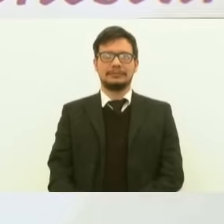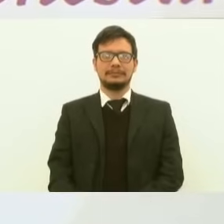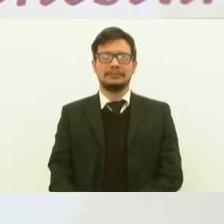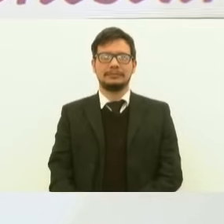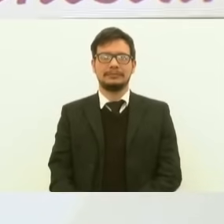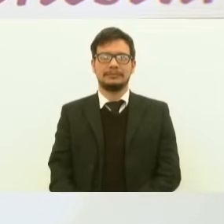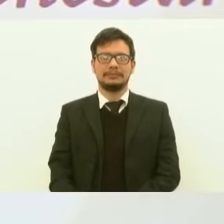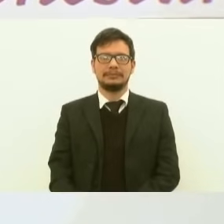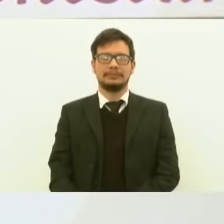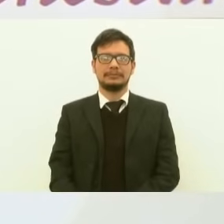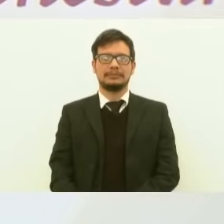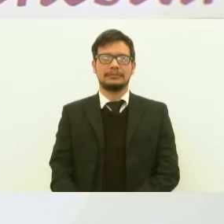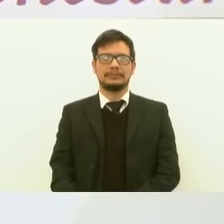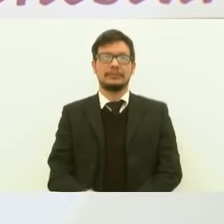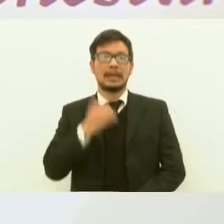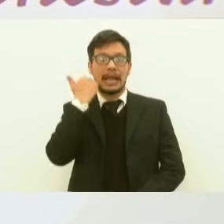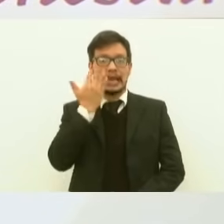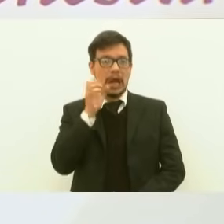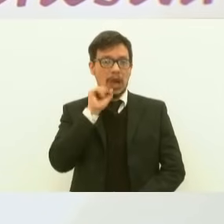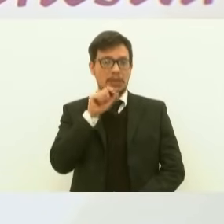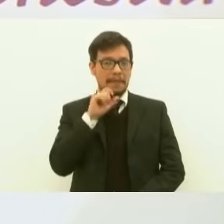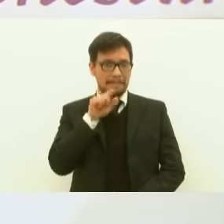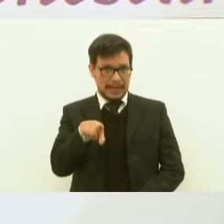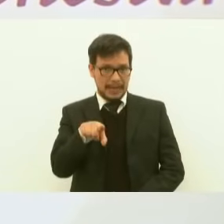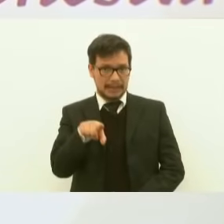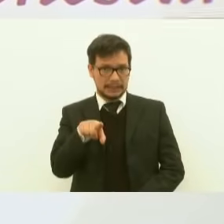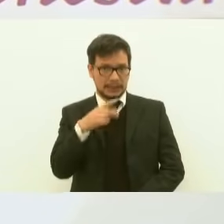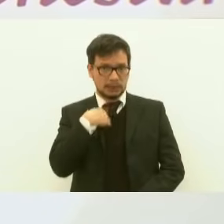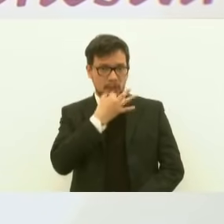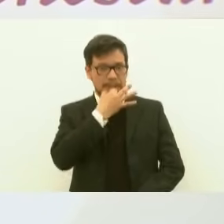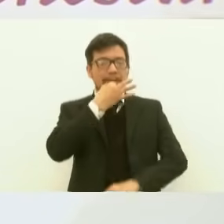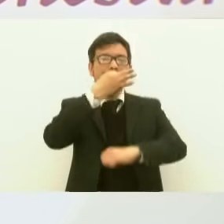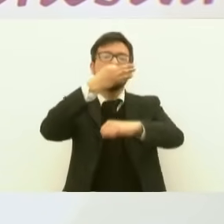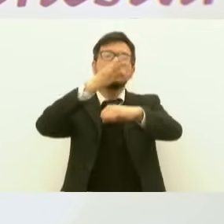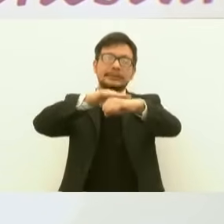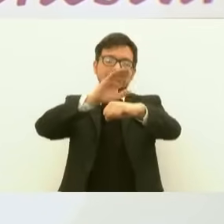Quiero también comentarle a maestras, a maestros